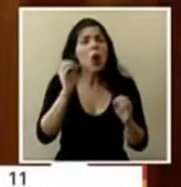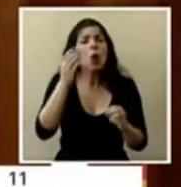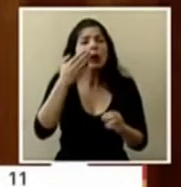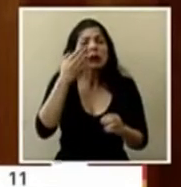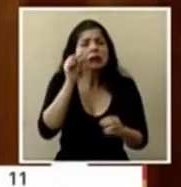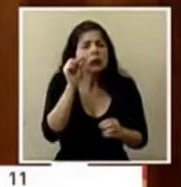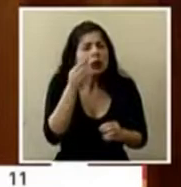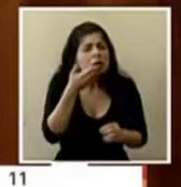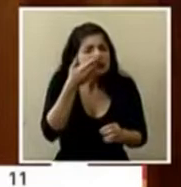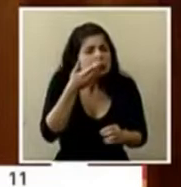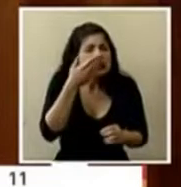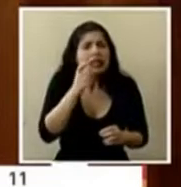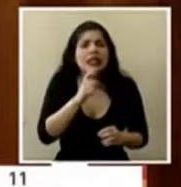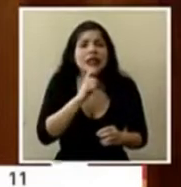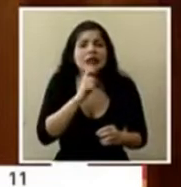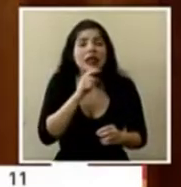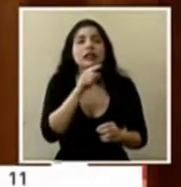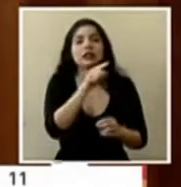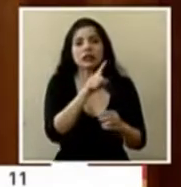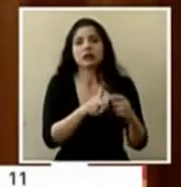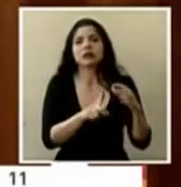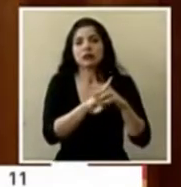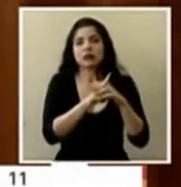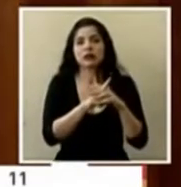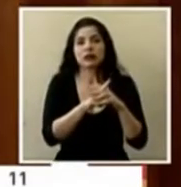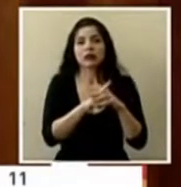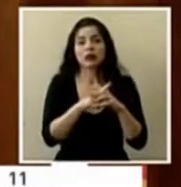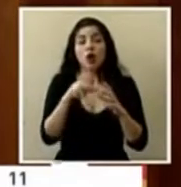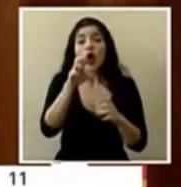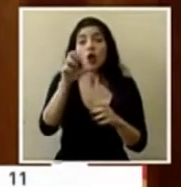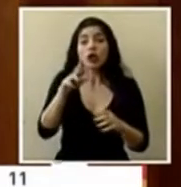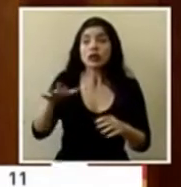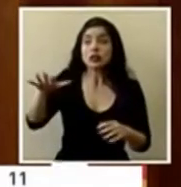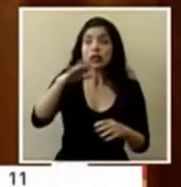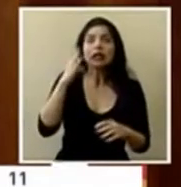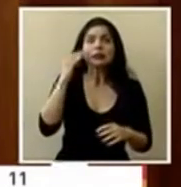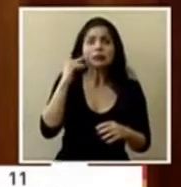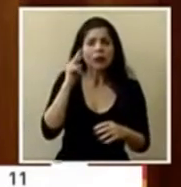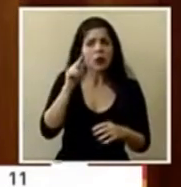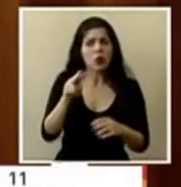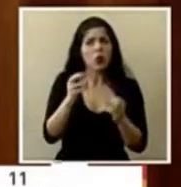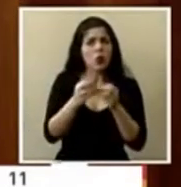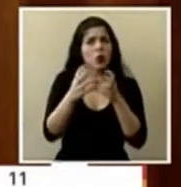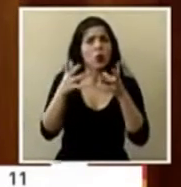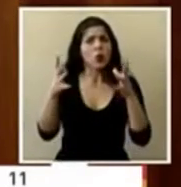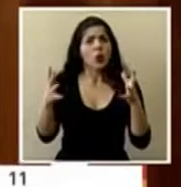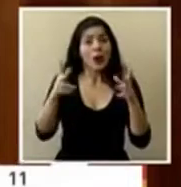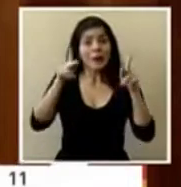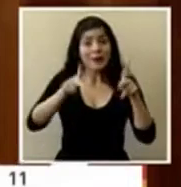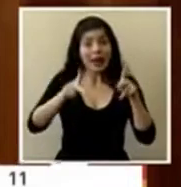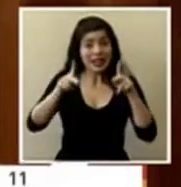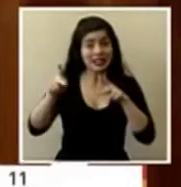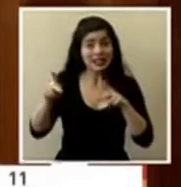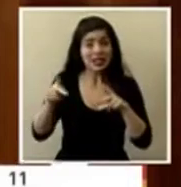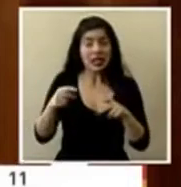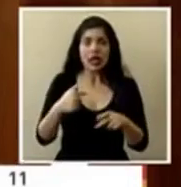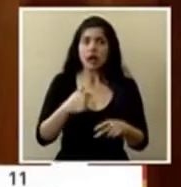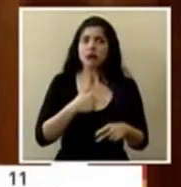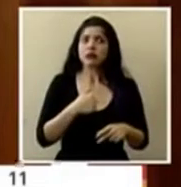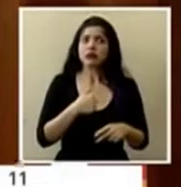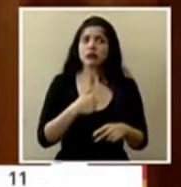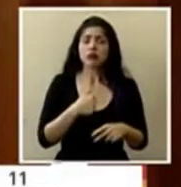Hemos visto en la experiencia en Costa Rica que hay un porcentaje ya importante de personas que no